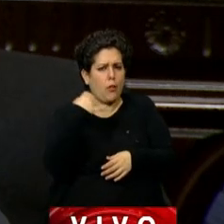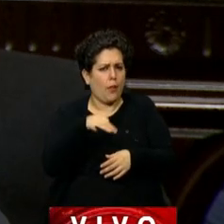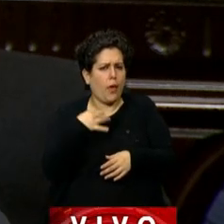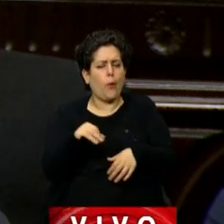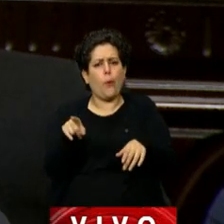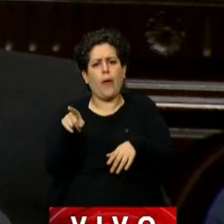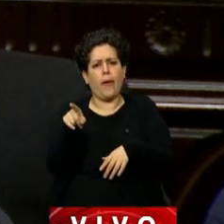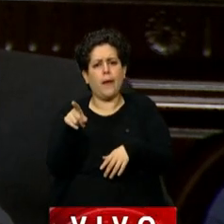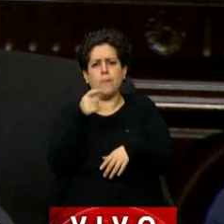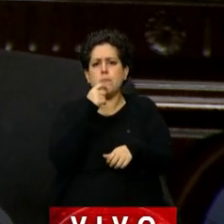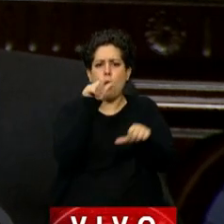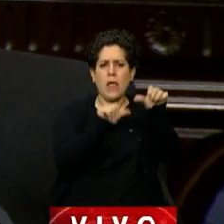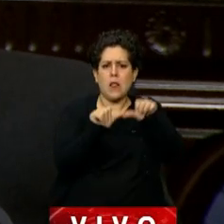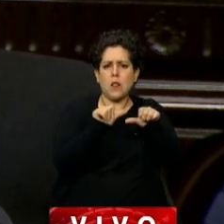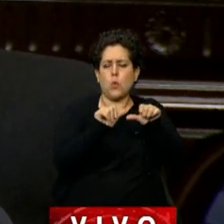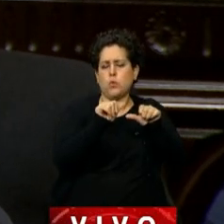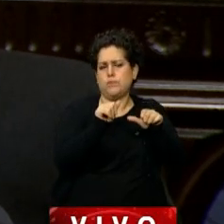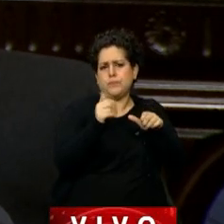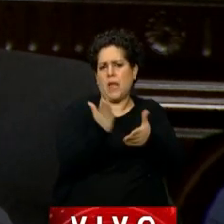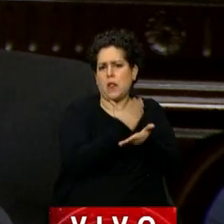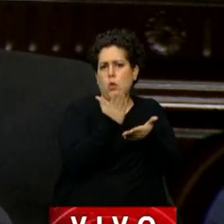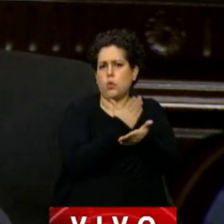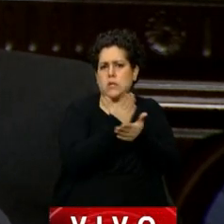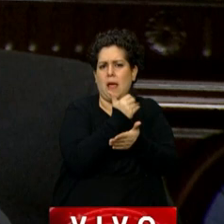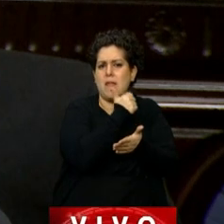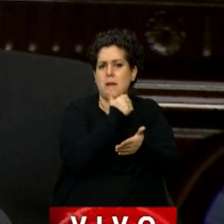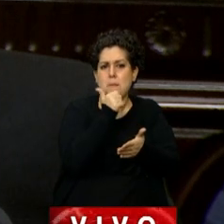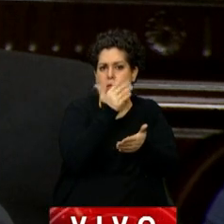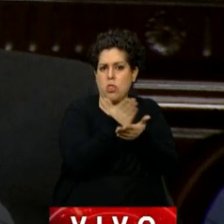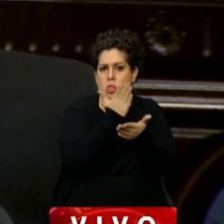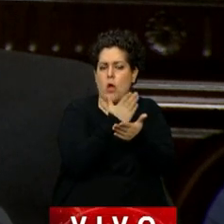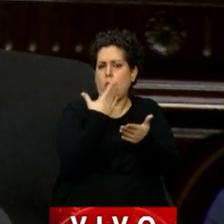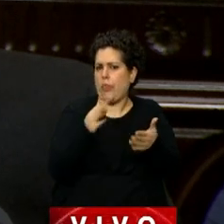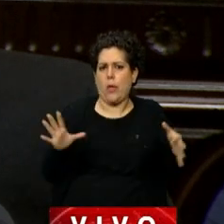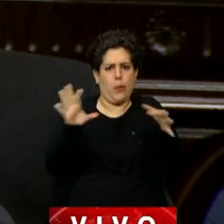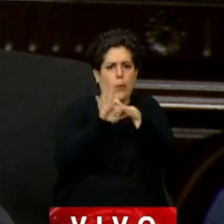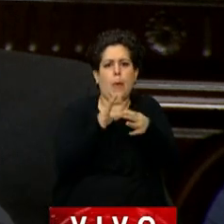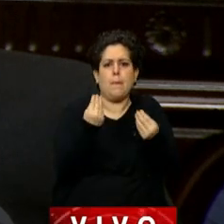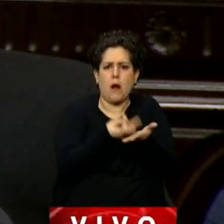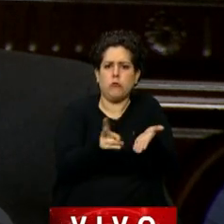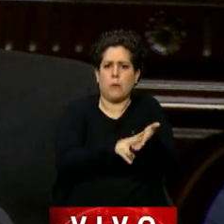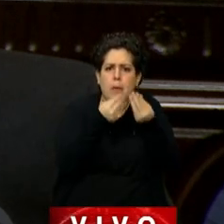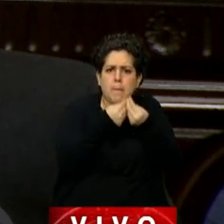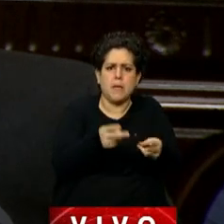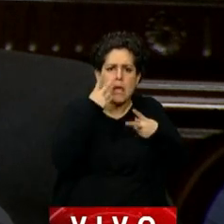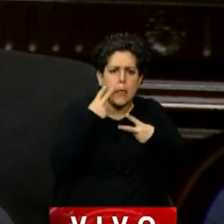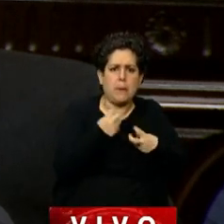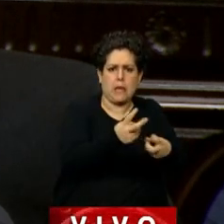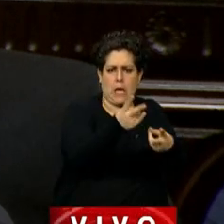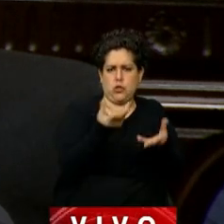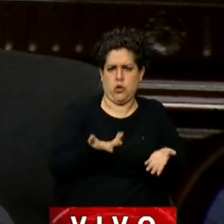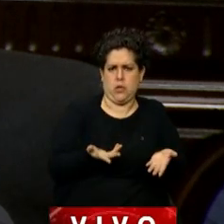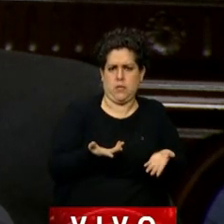alianzas con la industria farmacéutica para reactivar nuevas investigaciones.